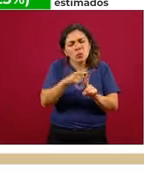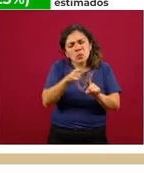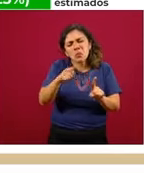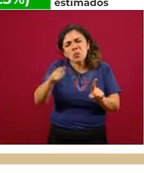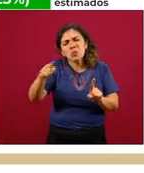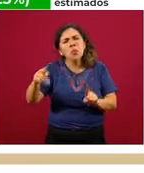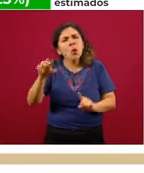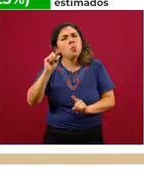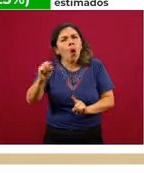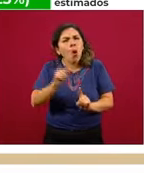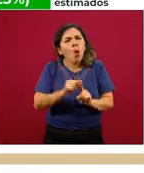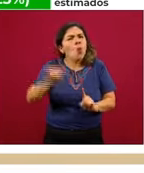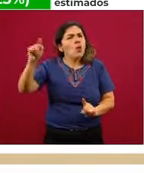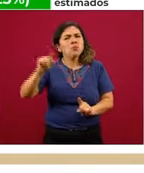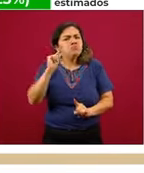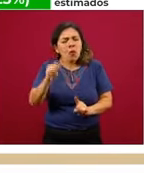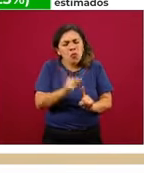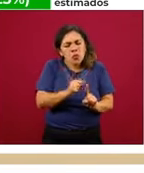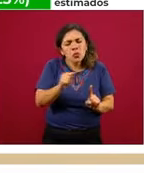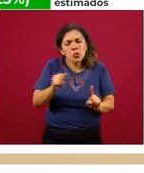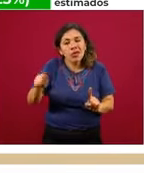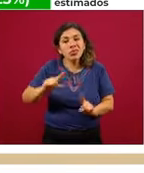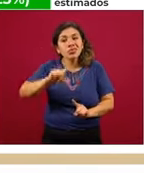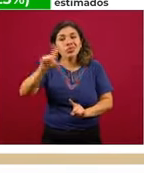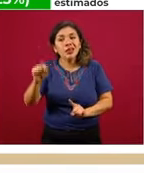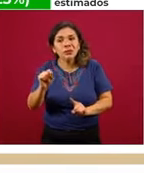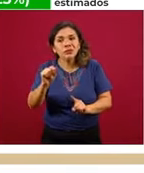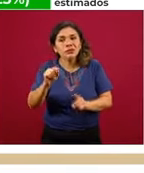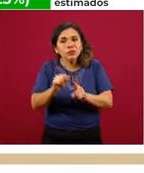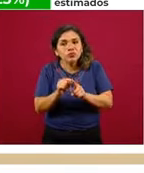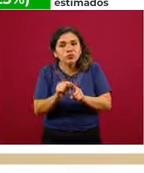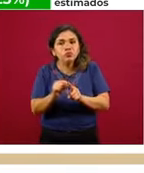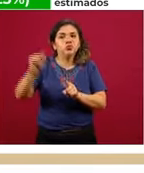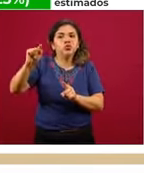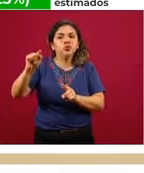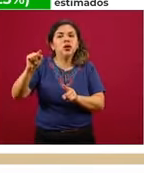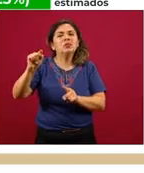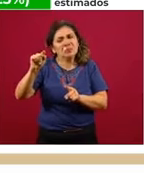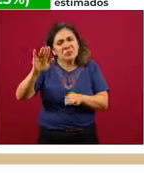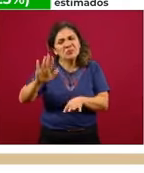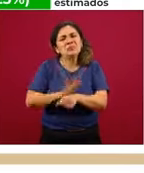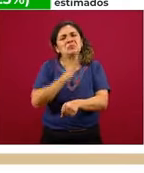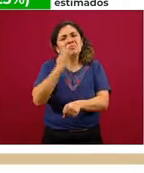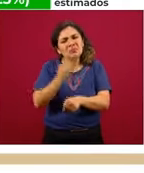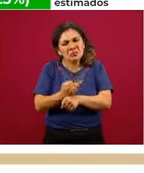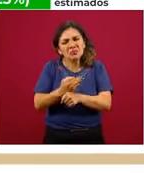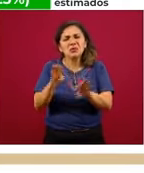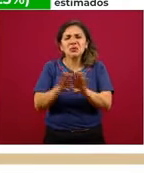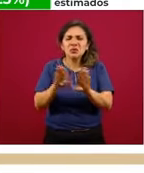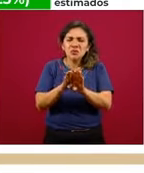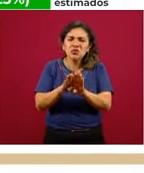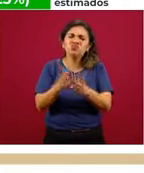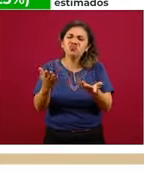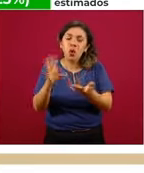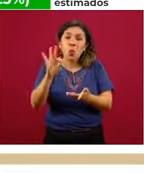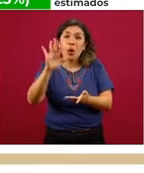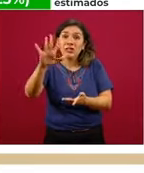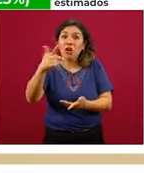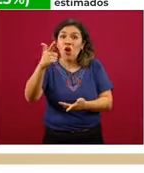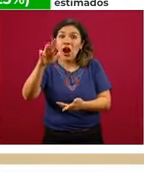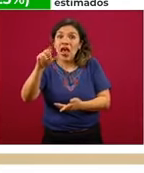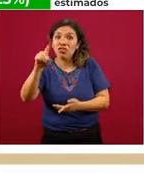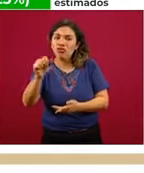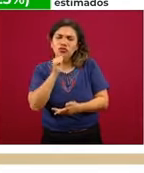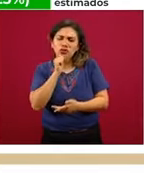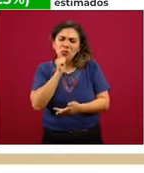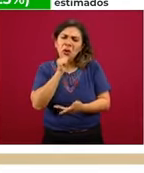basal, muy poca aceleración. Luego viene una diagonal, pero una diagonal todavía digamos que por debajo de un ángulo de 45